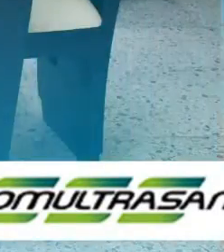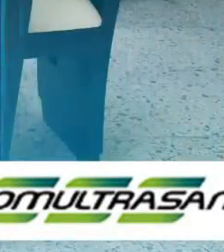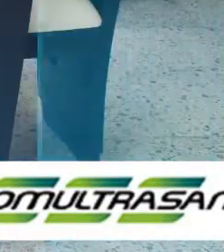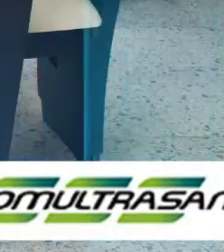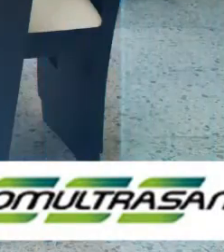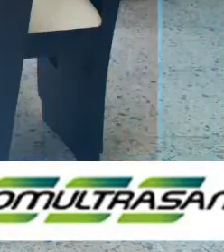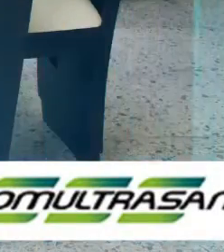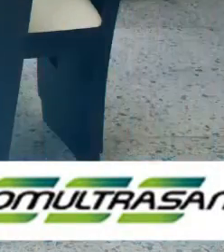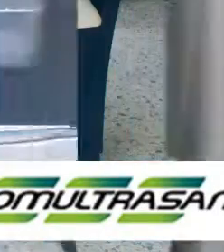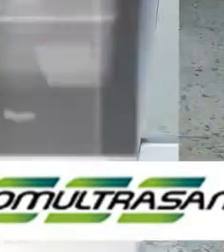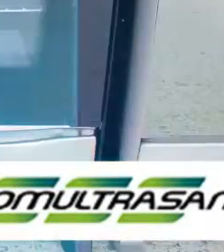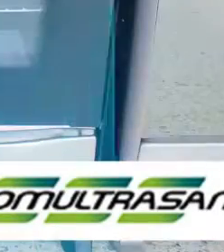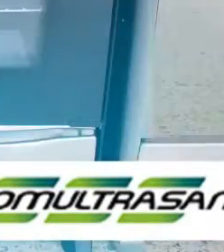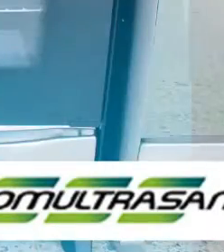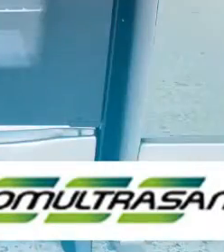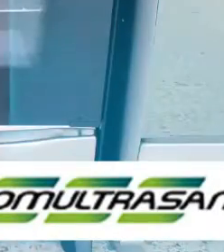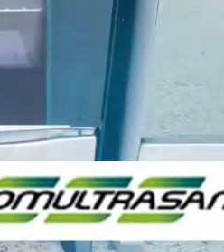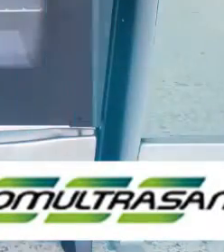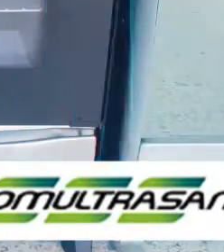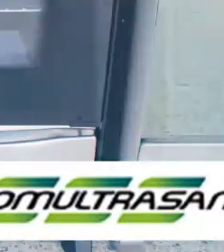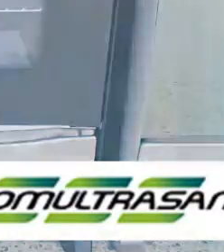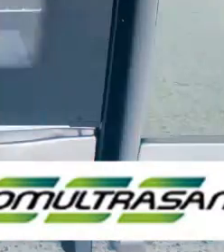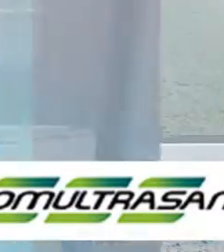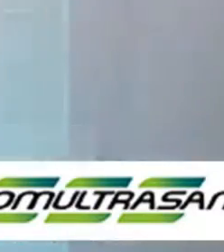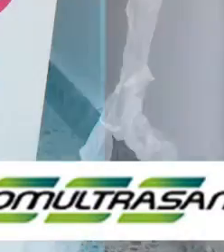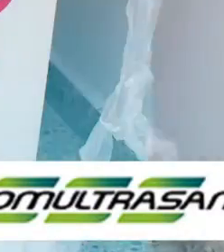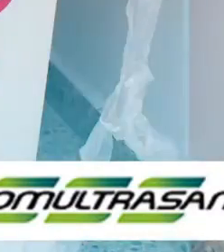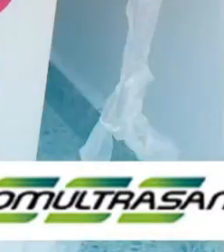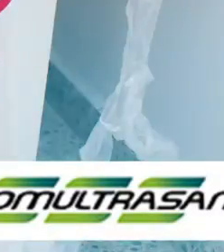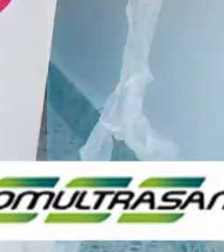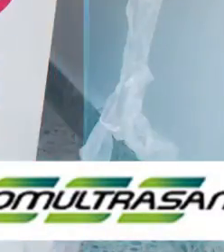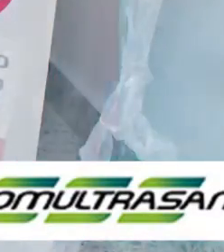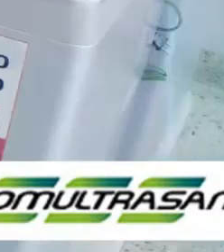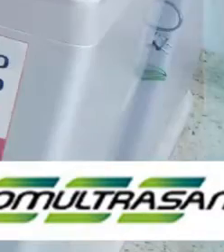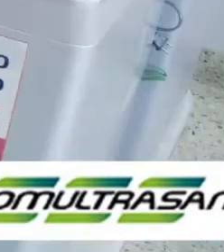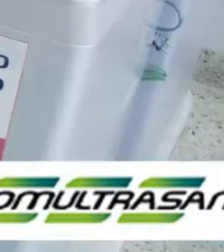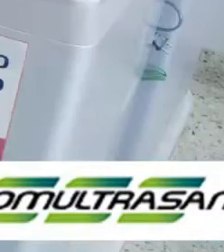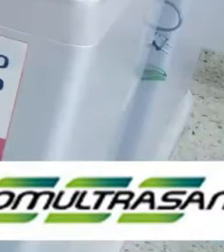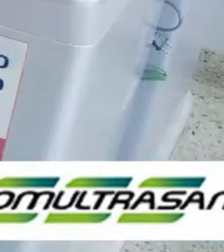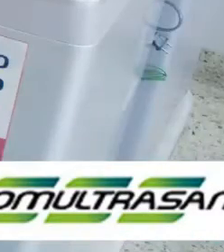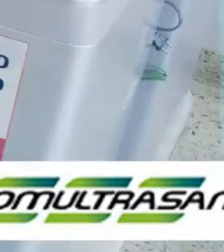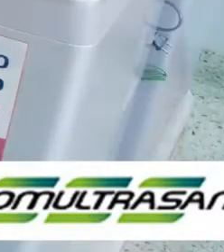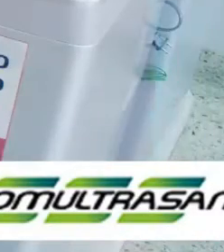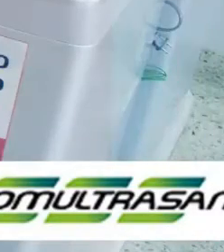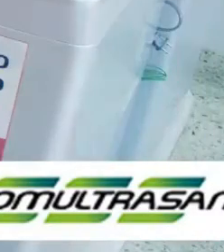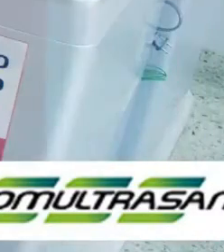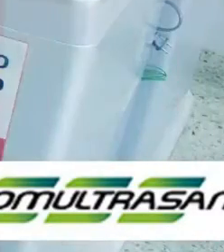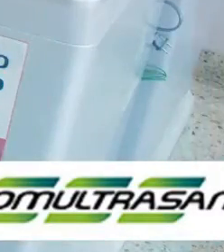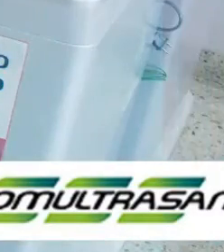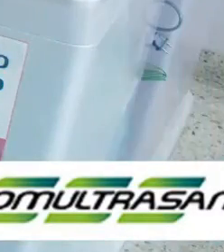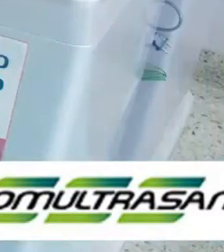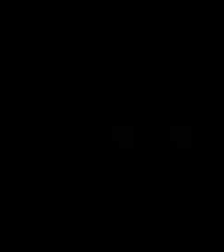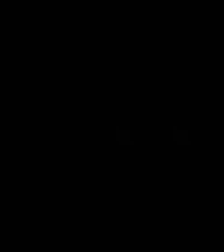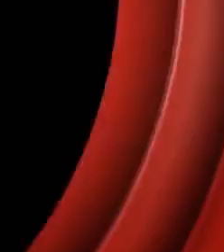planes de pago personales por ti transa y con la esa nuestra pasión es mejorar su vida visítenos